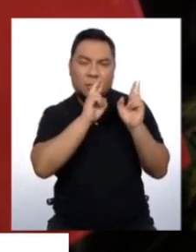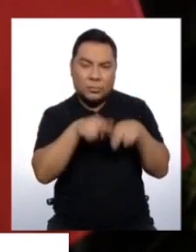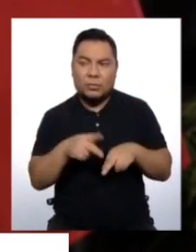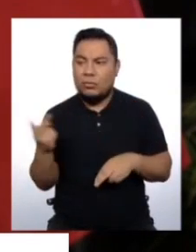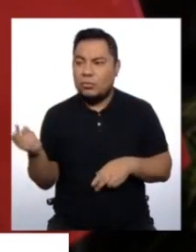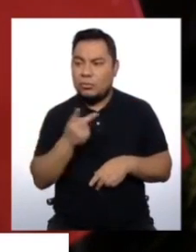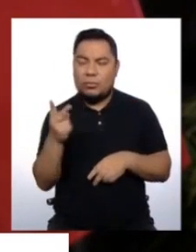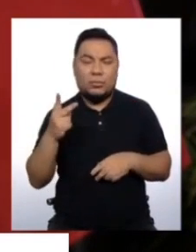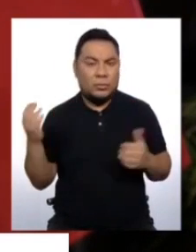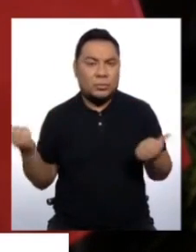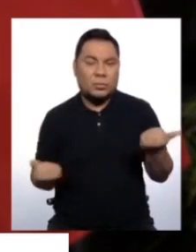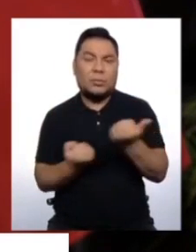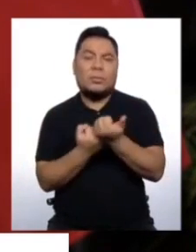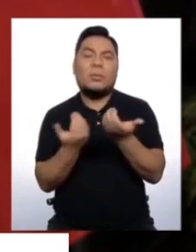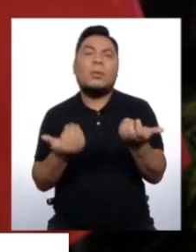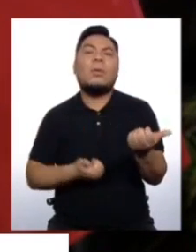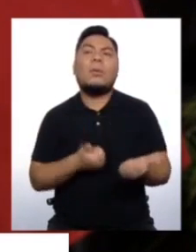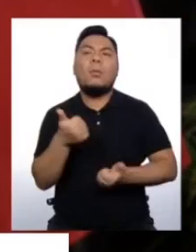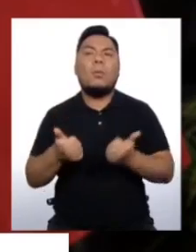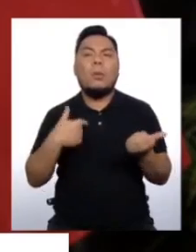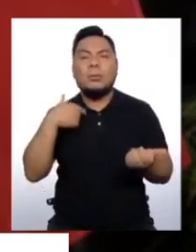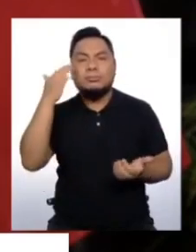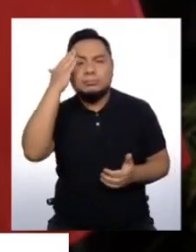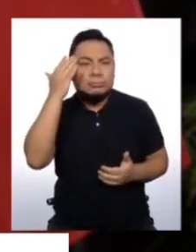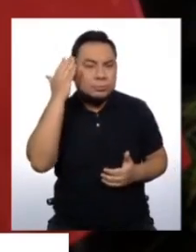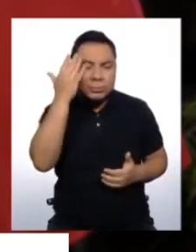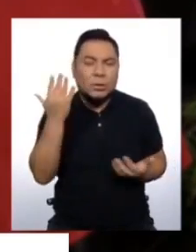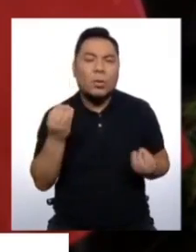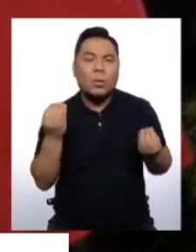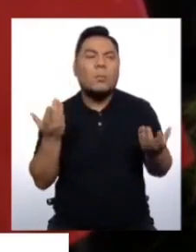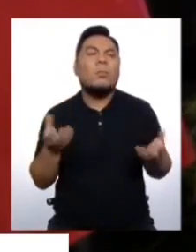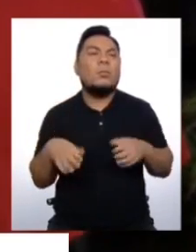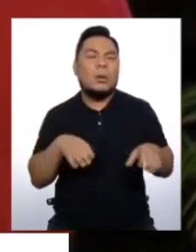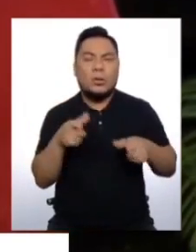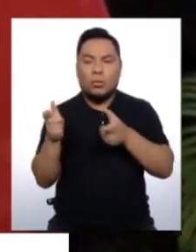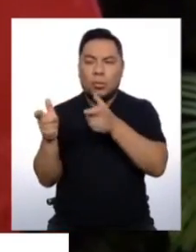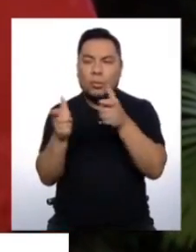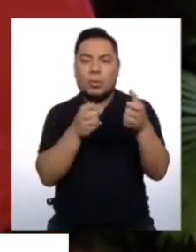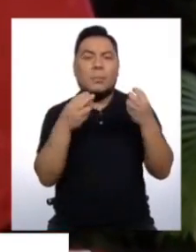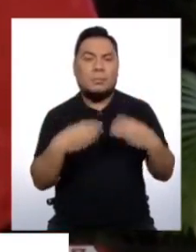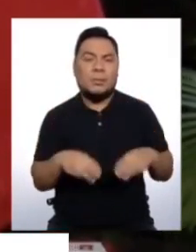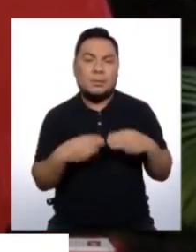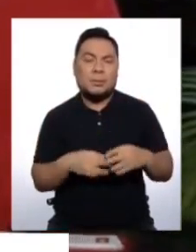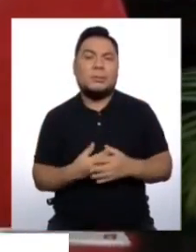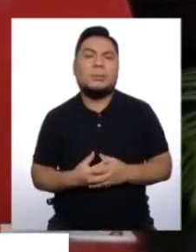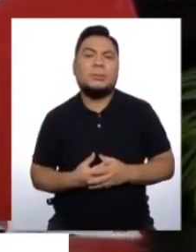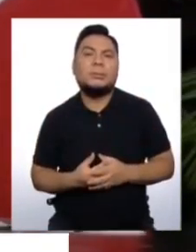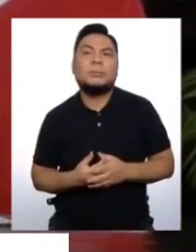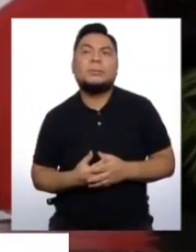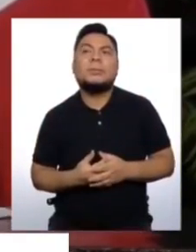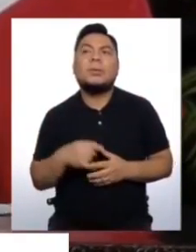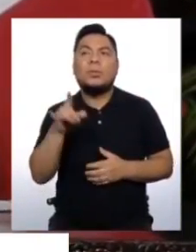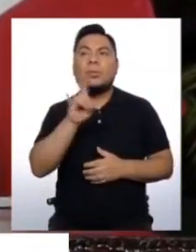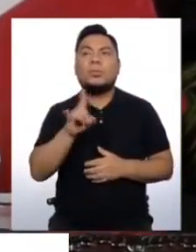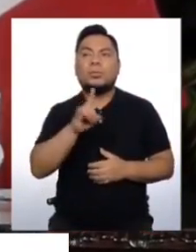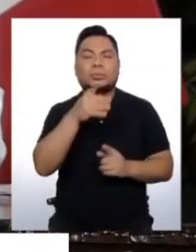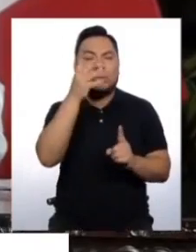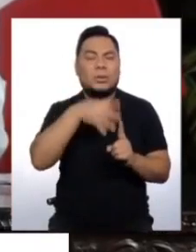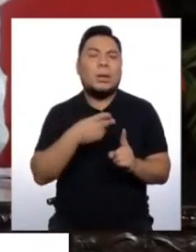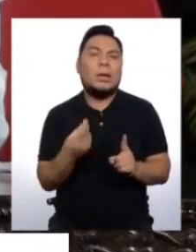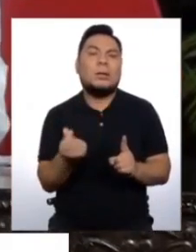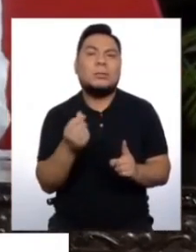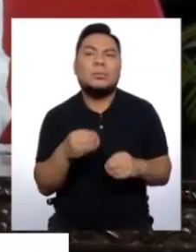ambos temas de cuál es la estrategia del control en mercados, el uso de la prueba rápida y cómo